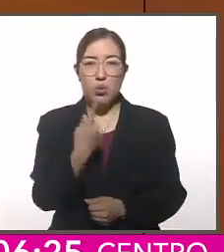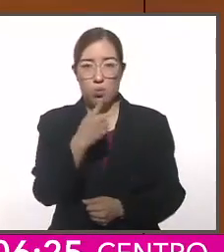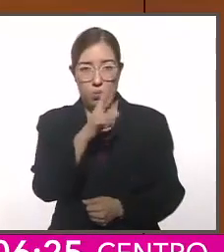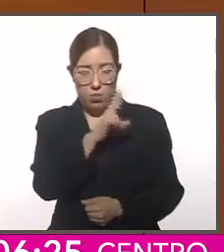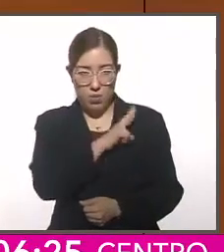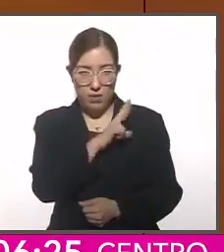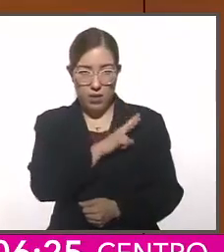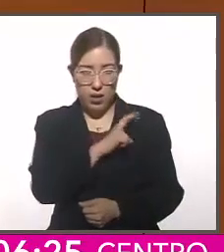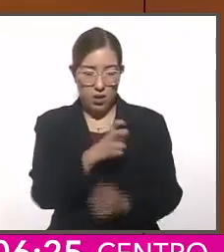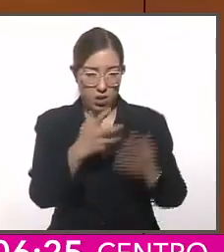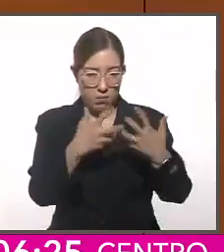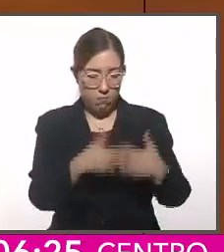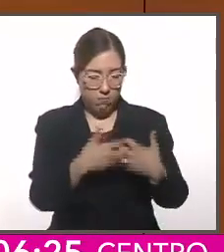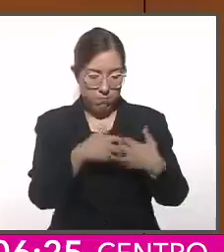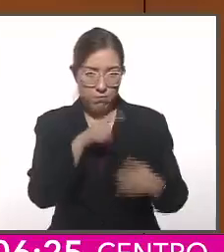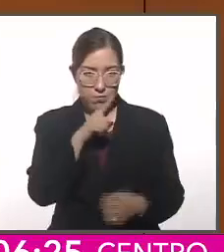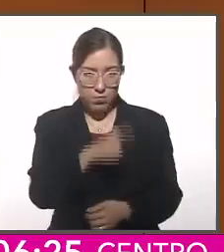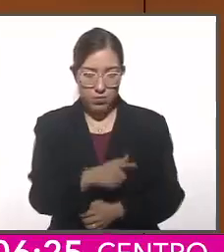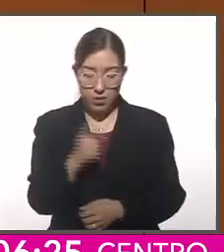privado.